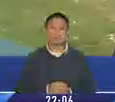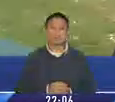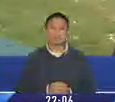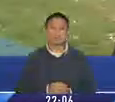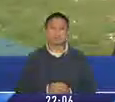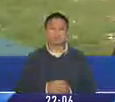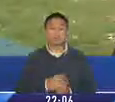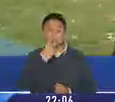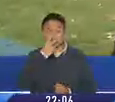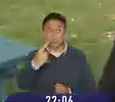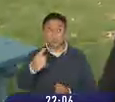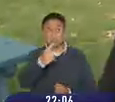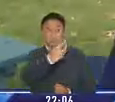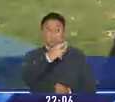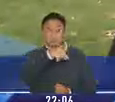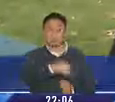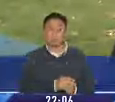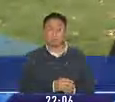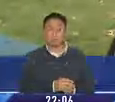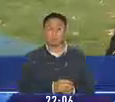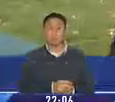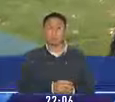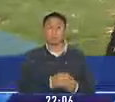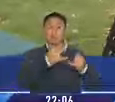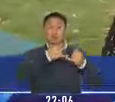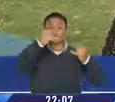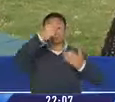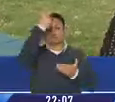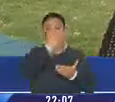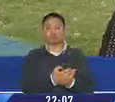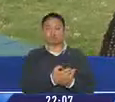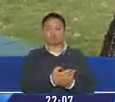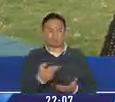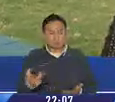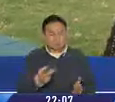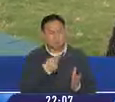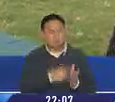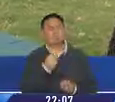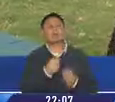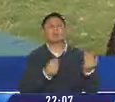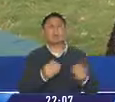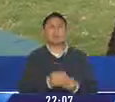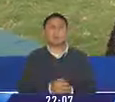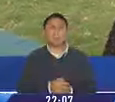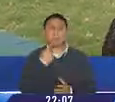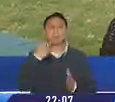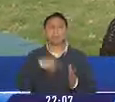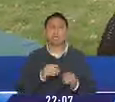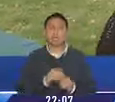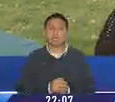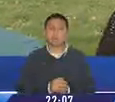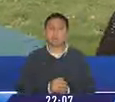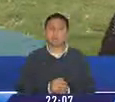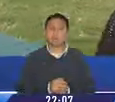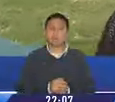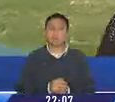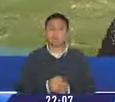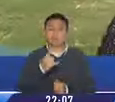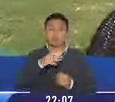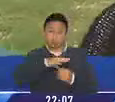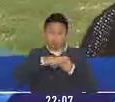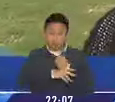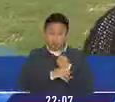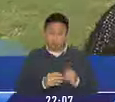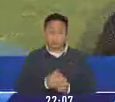ahí arriba y se cayó el cable y él atrás sentado. Y ahí le hablé, ¿qué quería? ¿Subirse? Le digo, ¿quieres robarnos también el cable de la lámpara? Dijo, no,